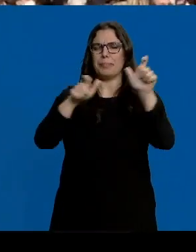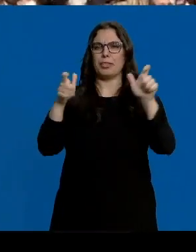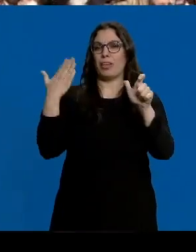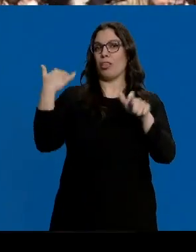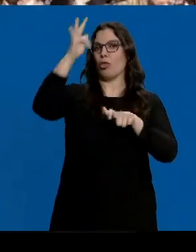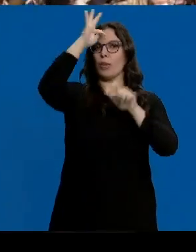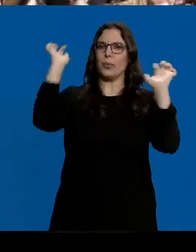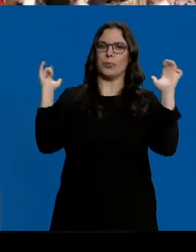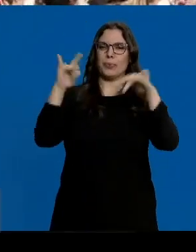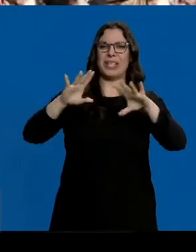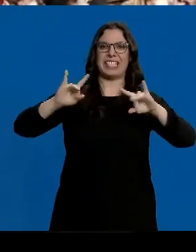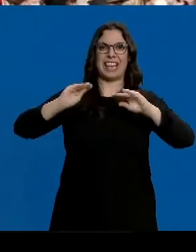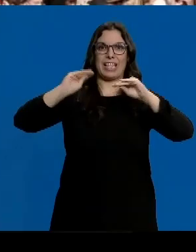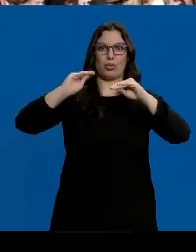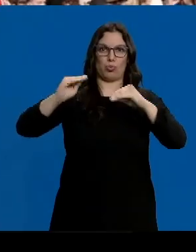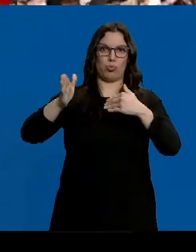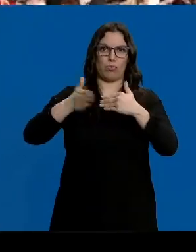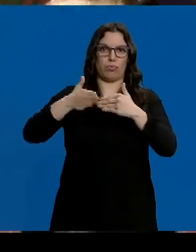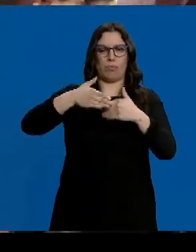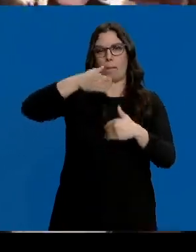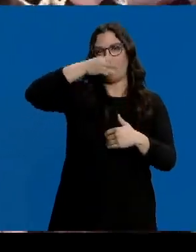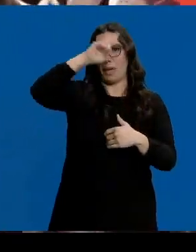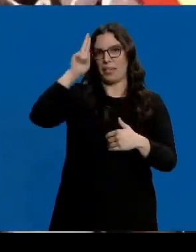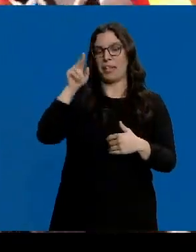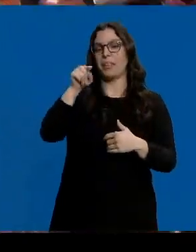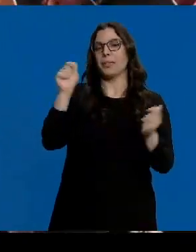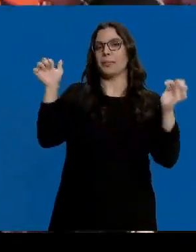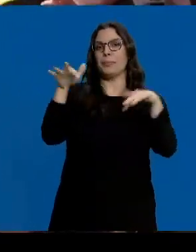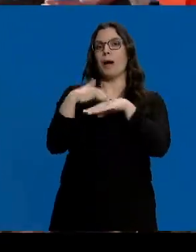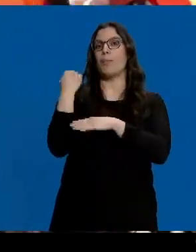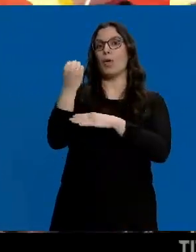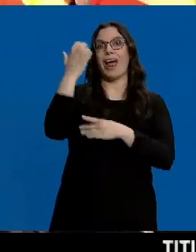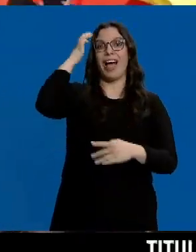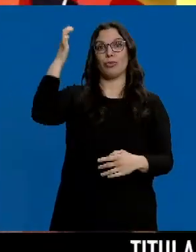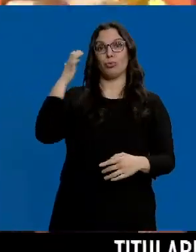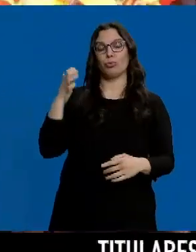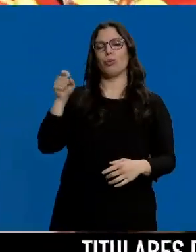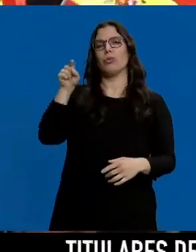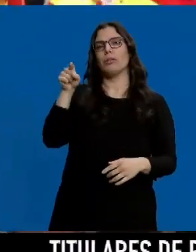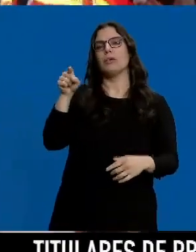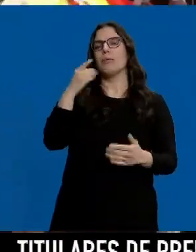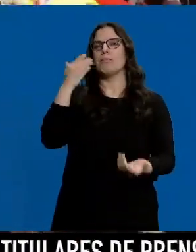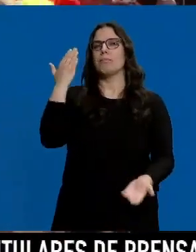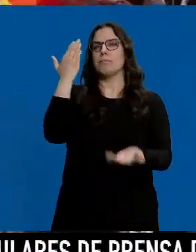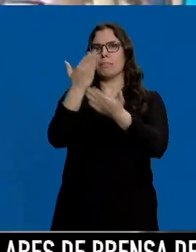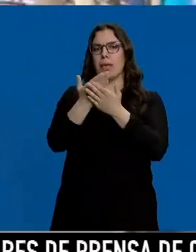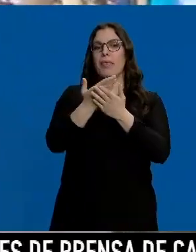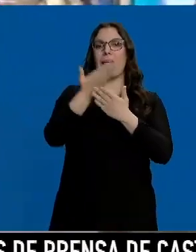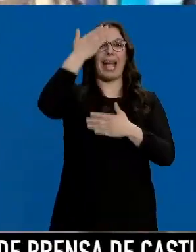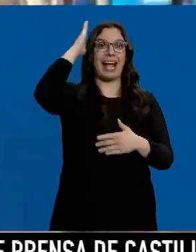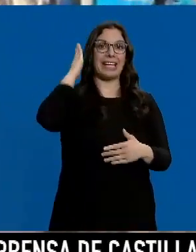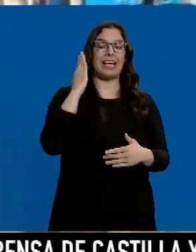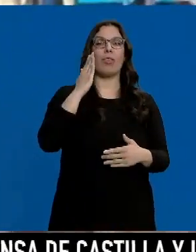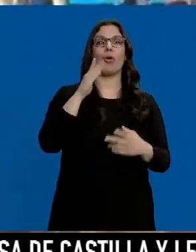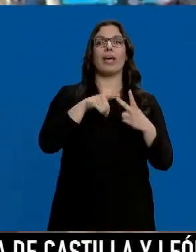este domingo frente a la sede del partido en Madrid. Concentración para apoyar a Isabel Díaz Ayuso, en la que se llegó a pedir la dimisión del número 2